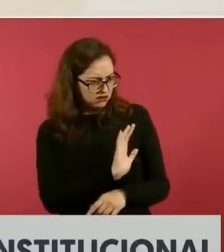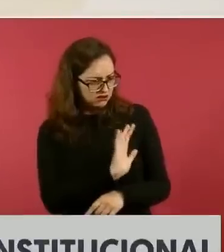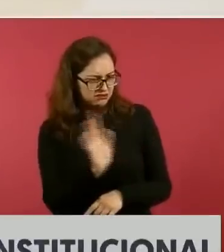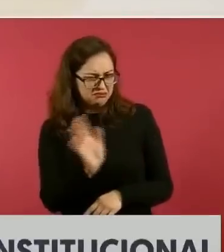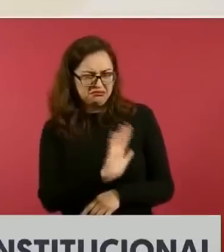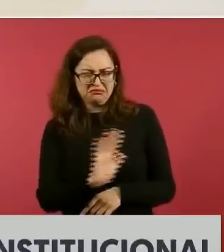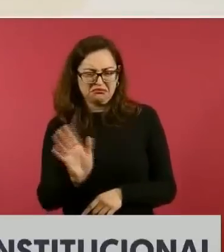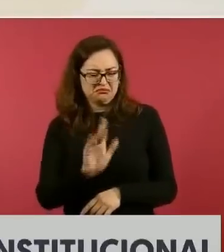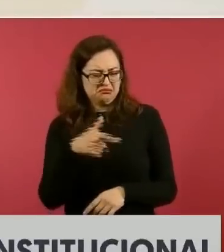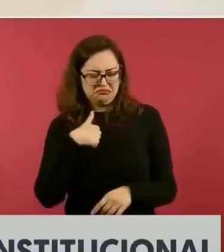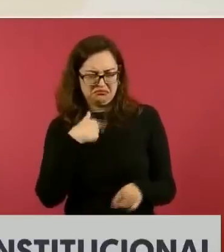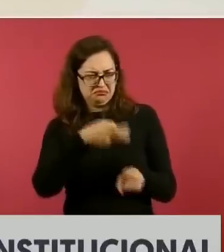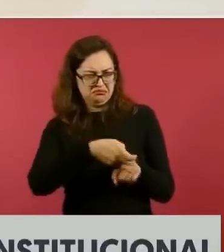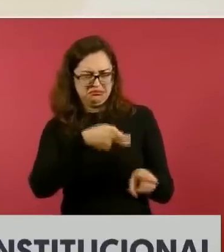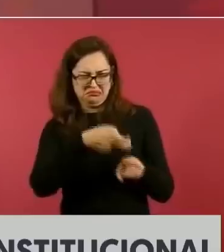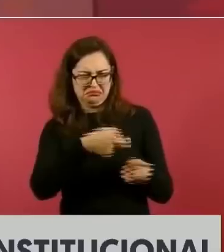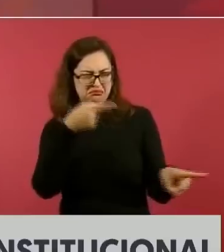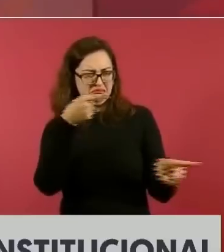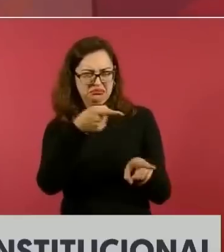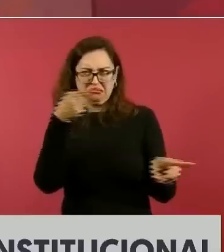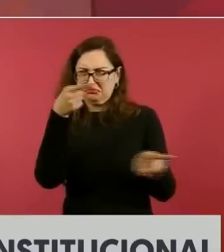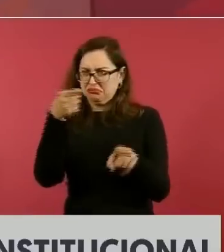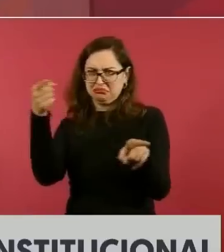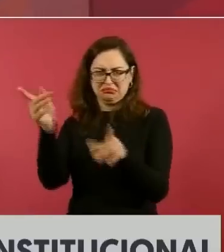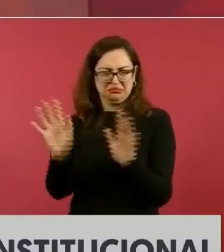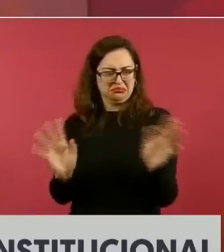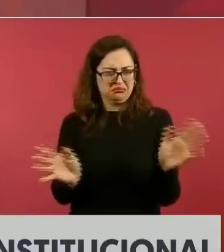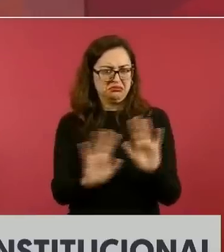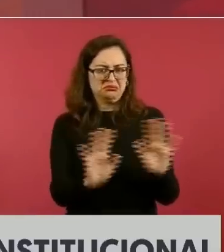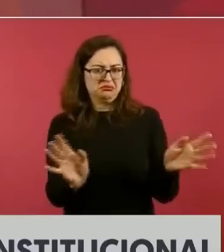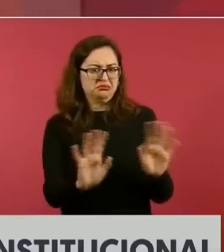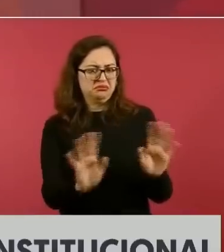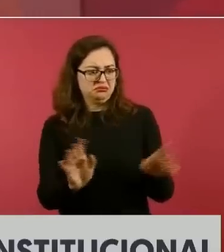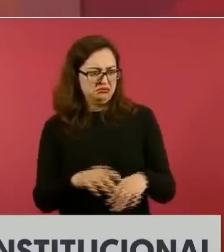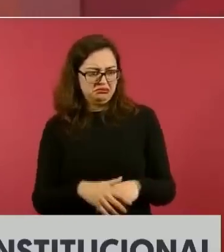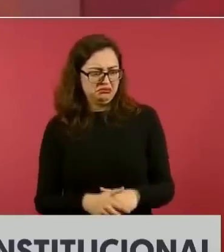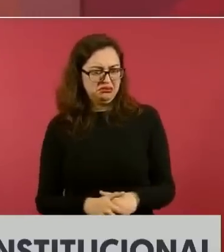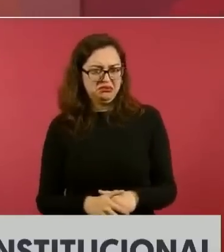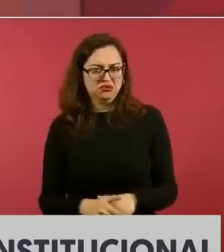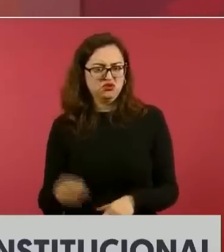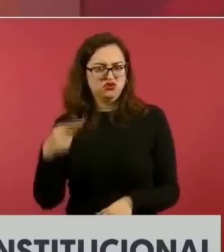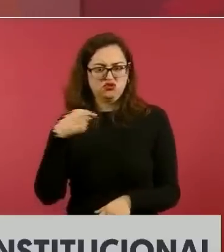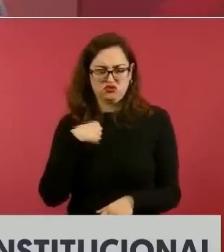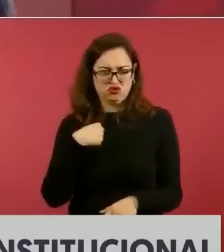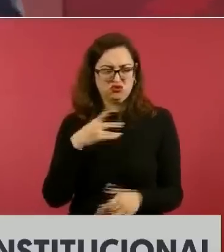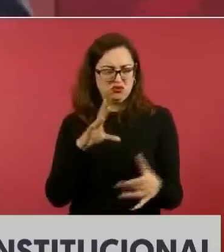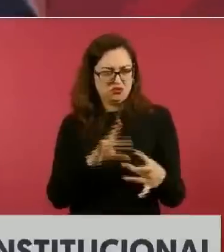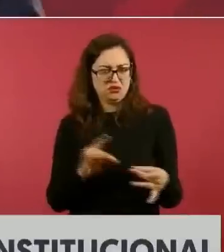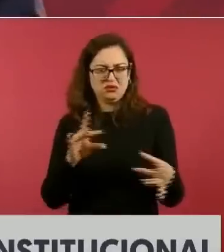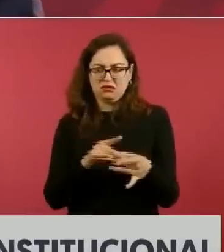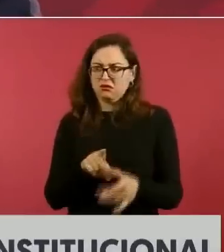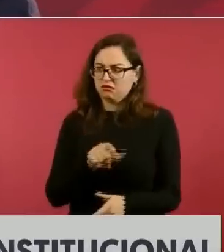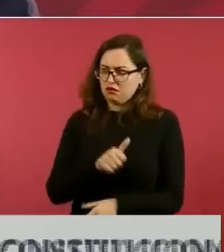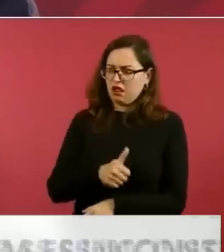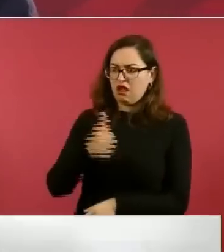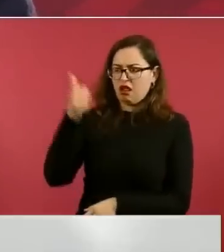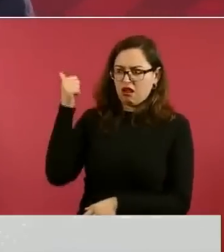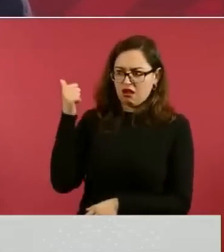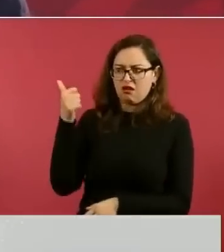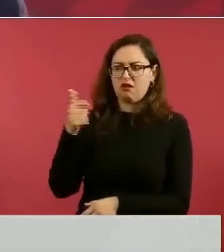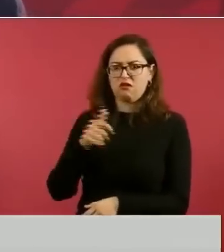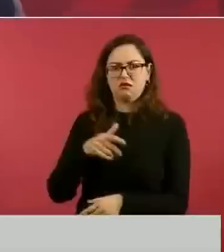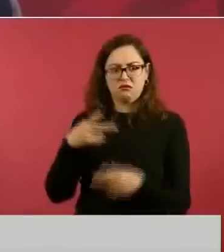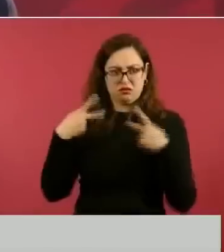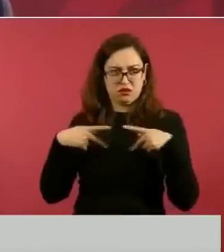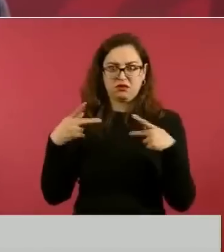respuesta. O sea, este ejercicio que quiere llevar a cabo el presidente de la República no da respuesta, primero, a la